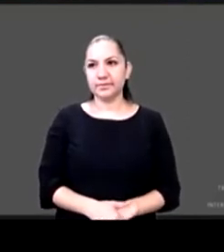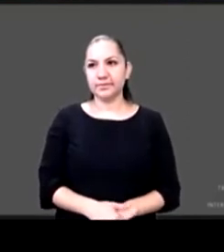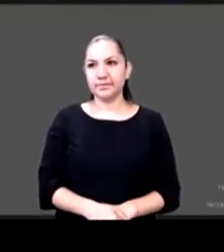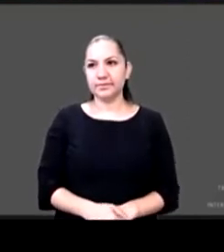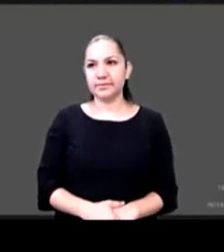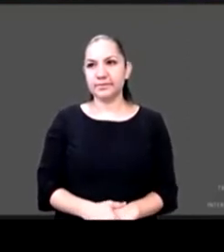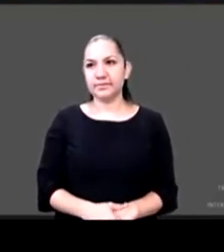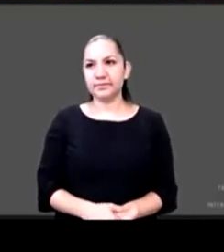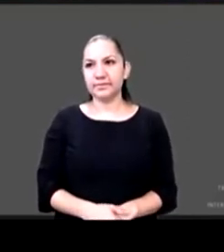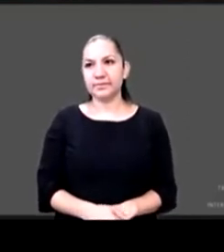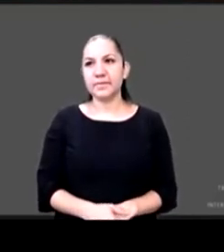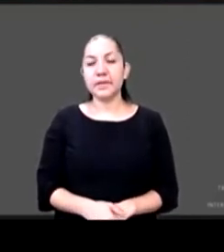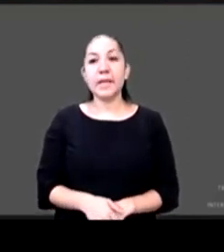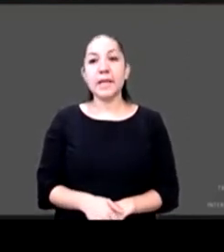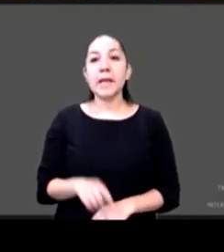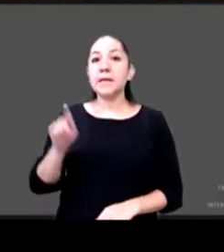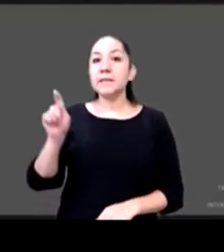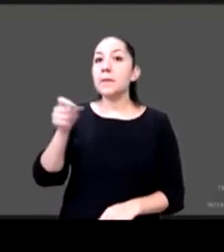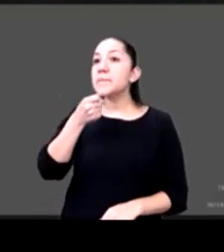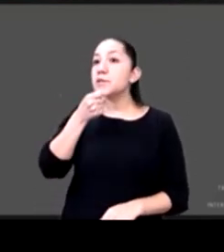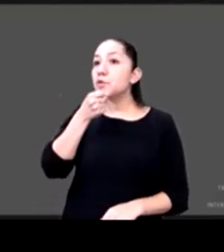Tu micrófono, Isabel.